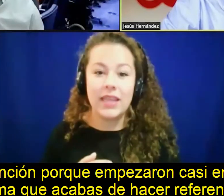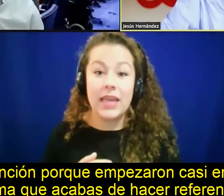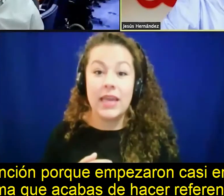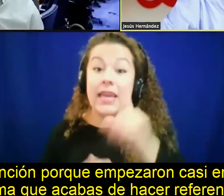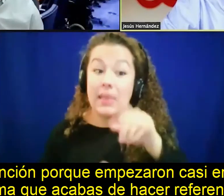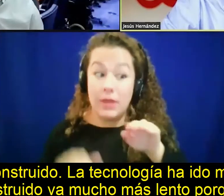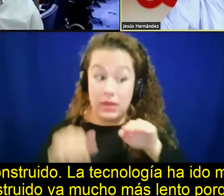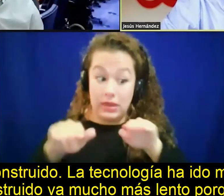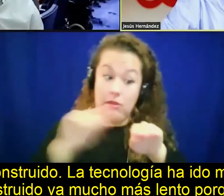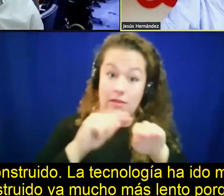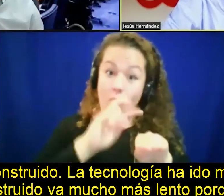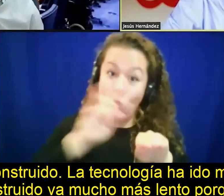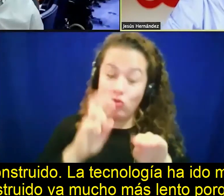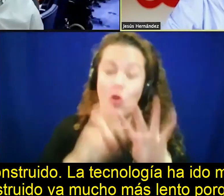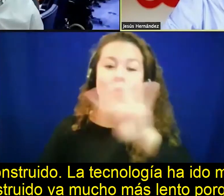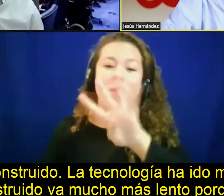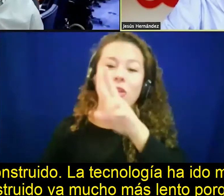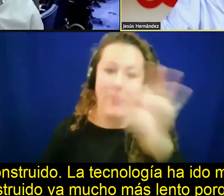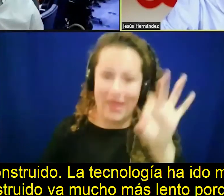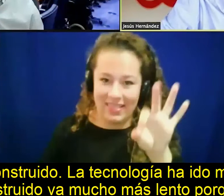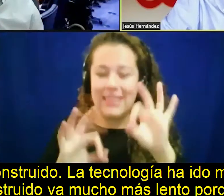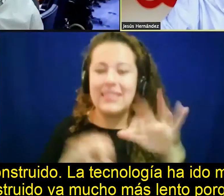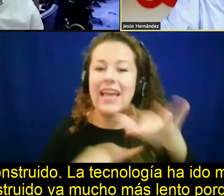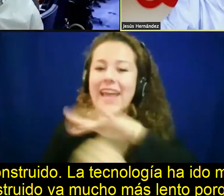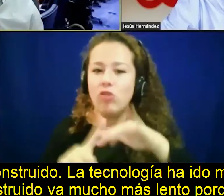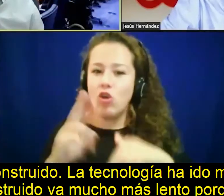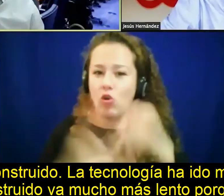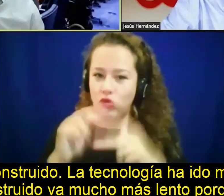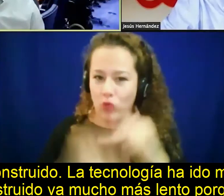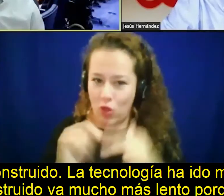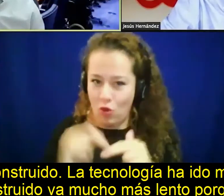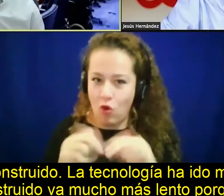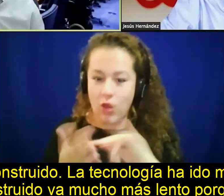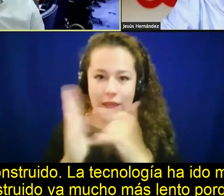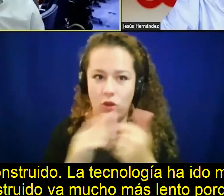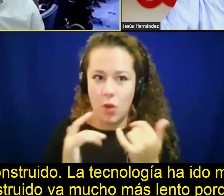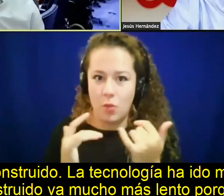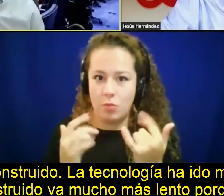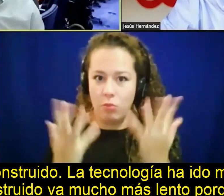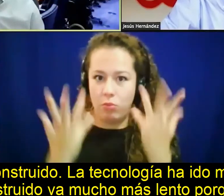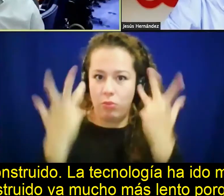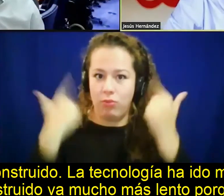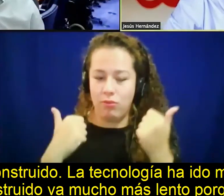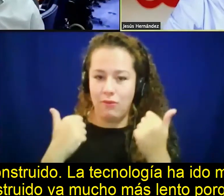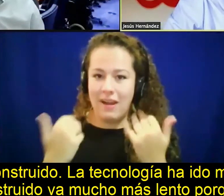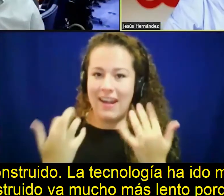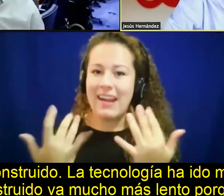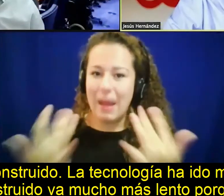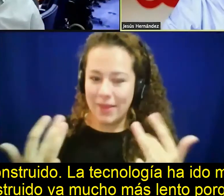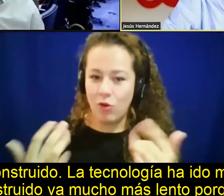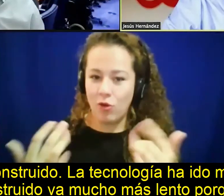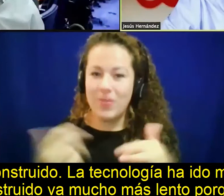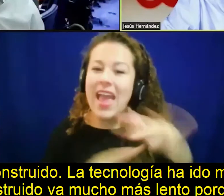mm, 420, que es entorno construido. La tecnología ha ido mucho más rápido y vio la luz su sí, estándar. El ya, entorno construido